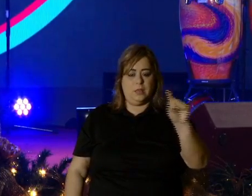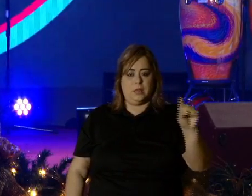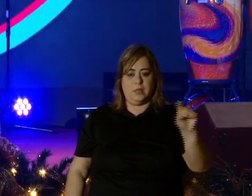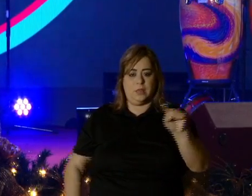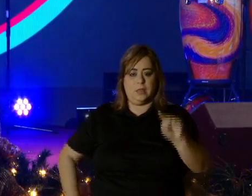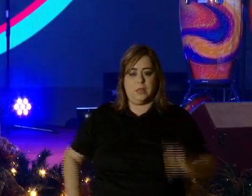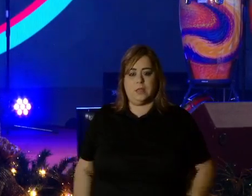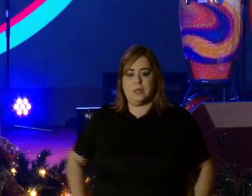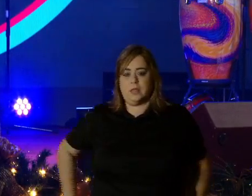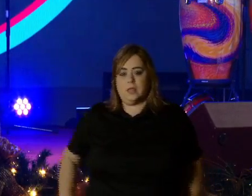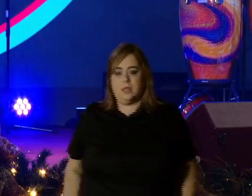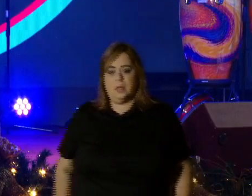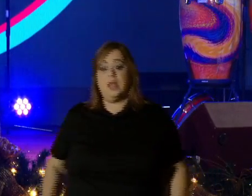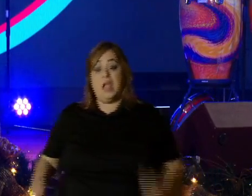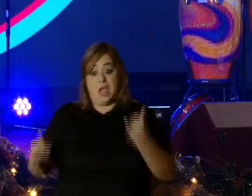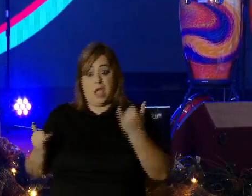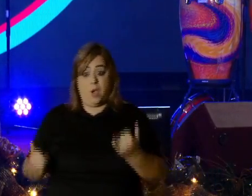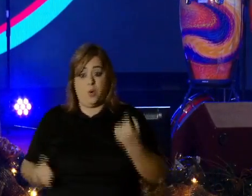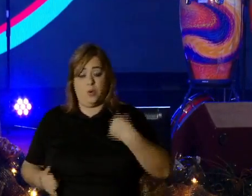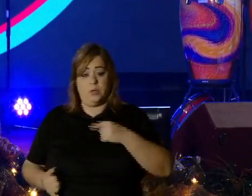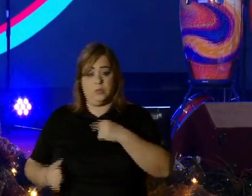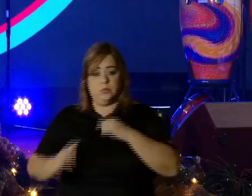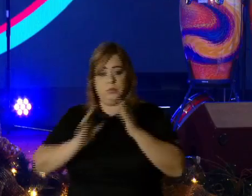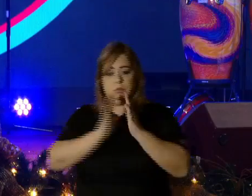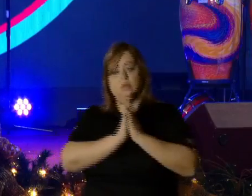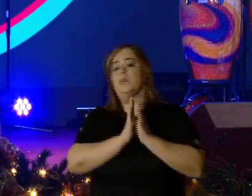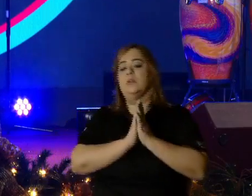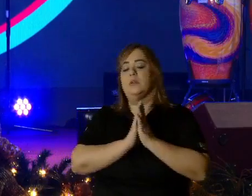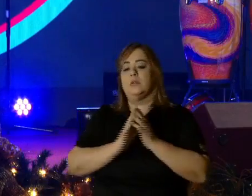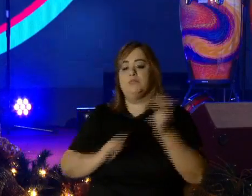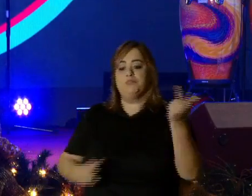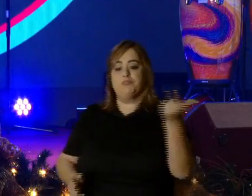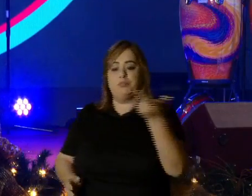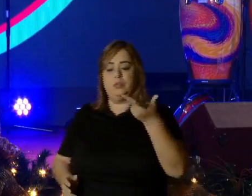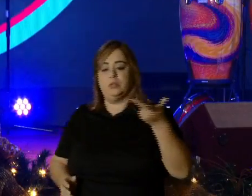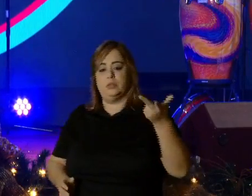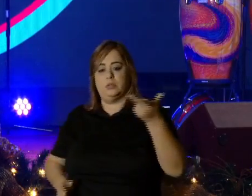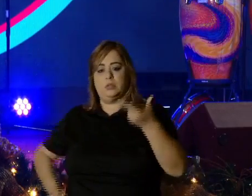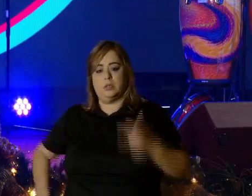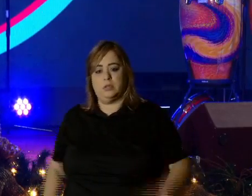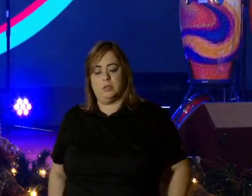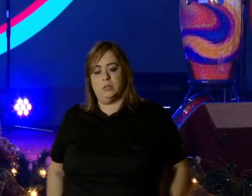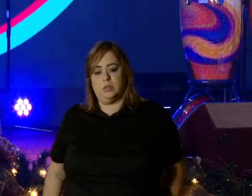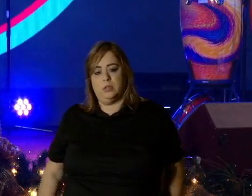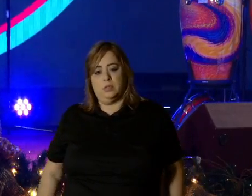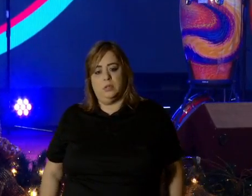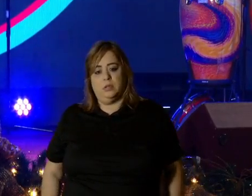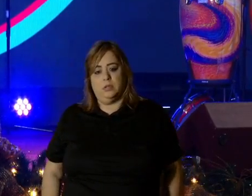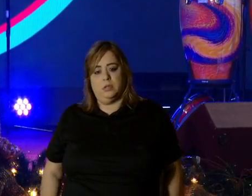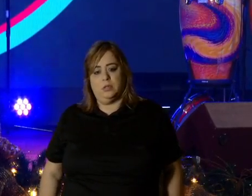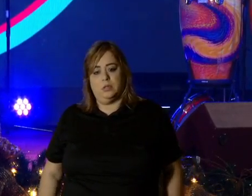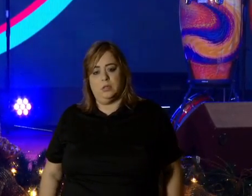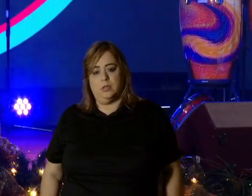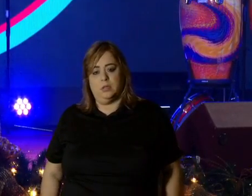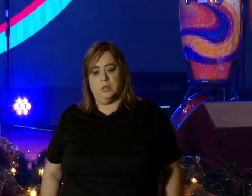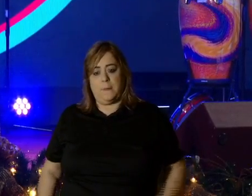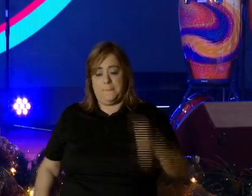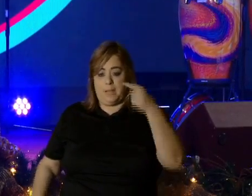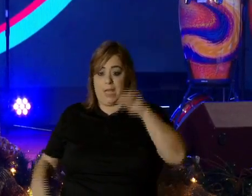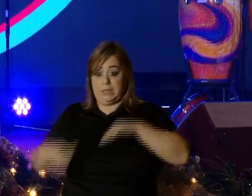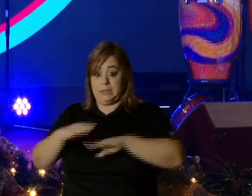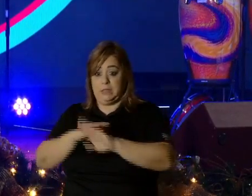Y pues Pablo dijo, pues vamos a orar nosotros. Y oramos los tres. Y yo estaba en un sillón de ruedas para entrar a la sala de